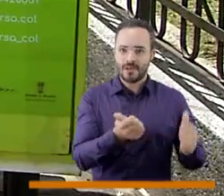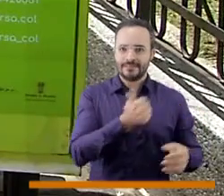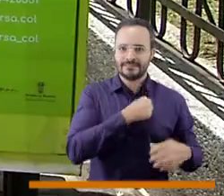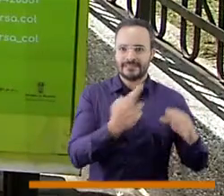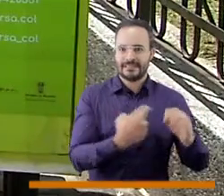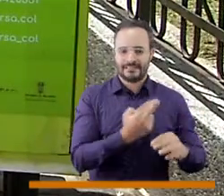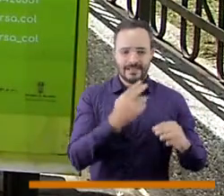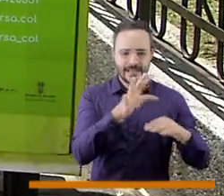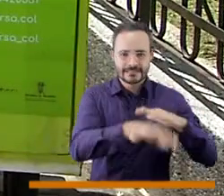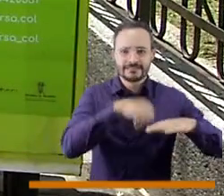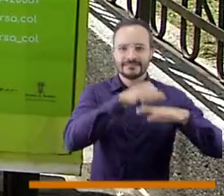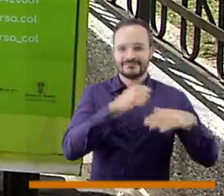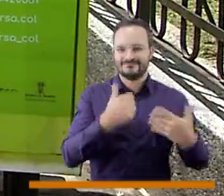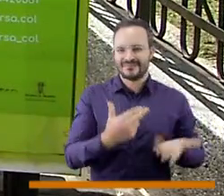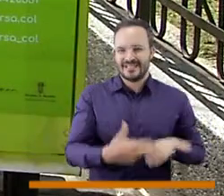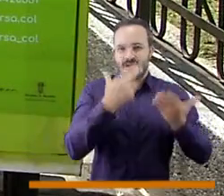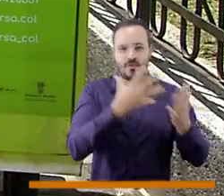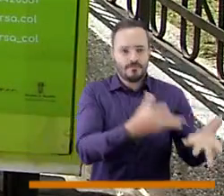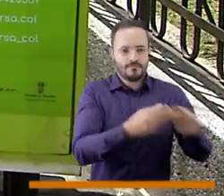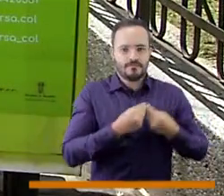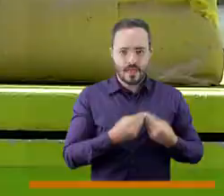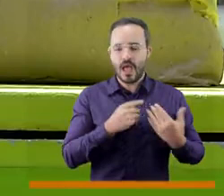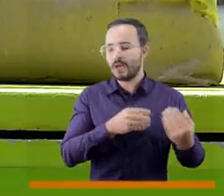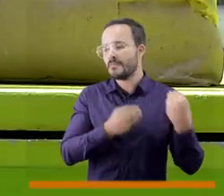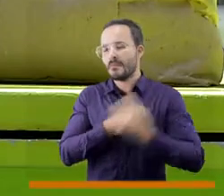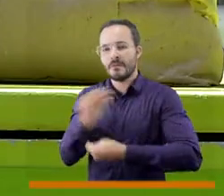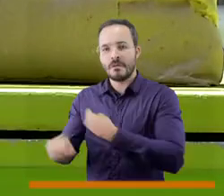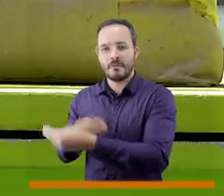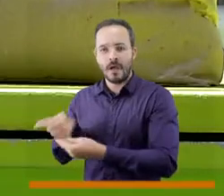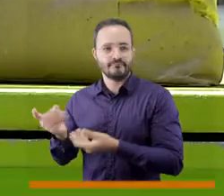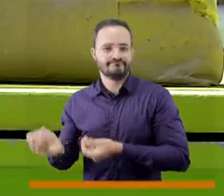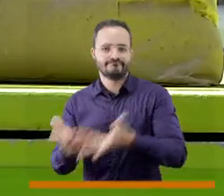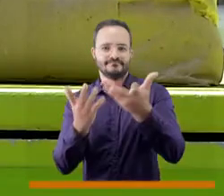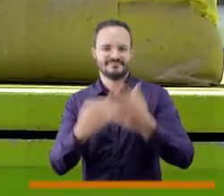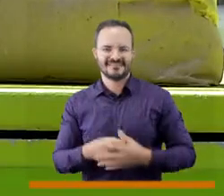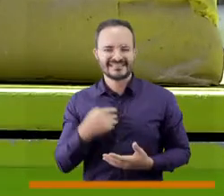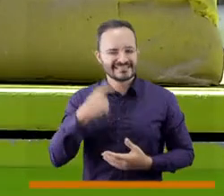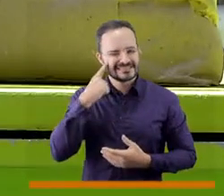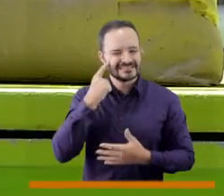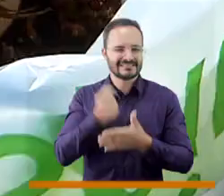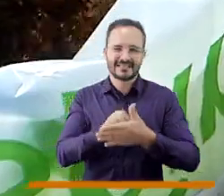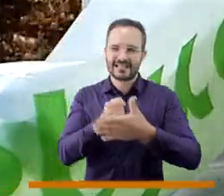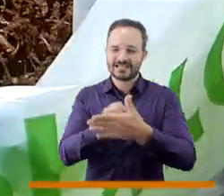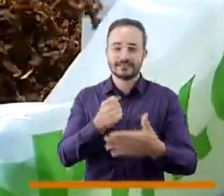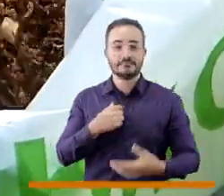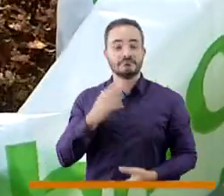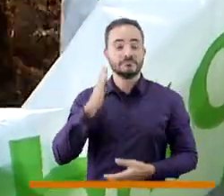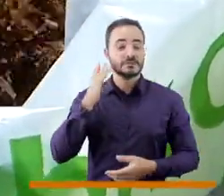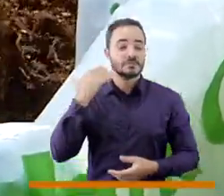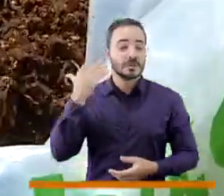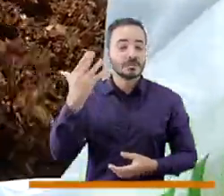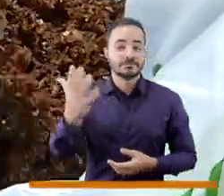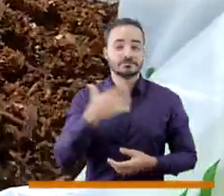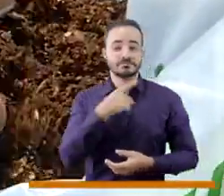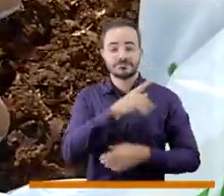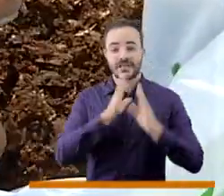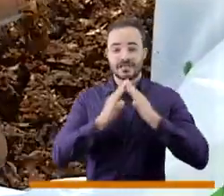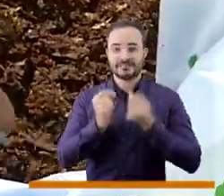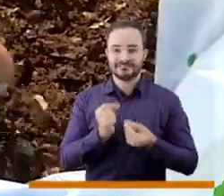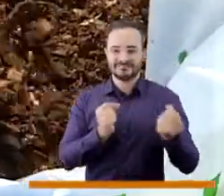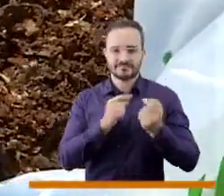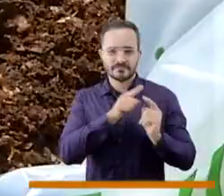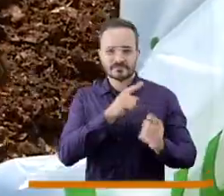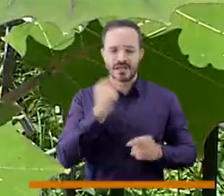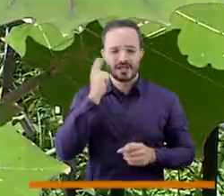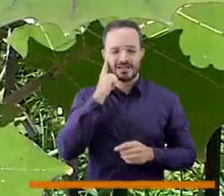estamos ubicados, tanto en los puntos de transformación como las zonas aledañas. Entonces queremos recuperar estos espacios para que mañana o pasado mañana el